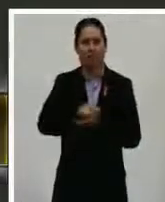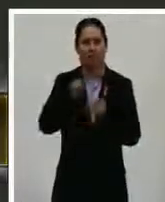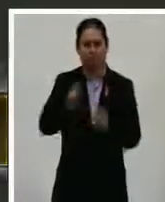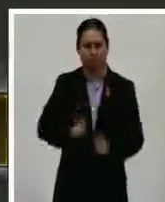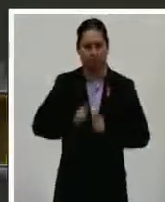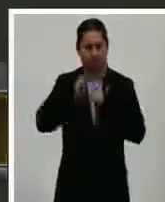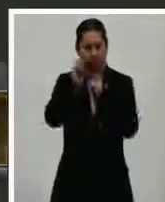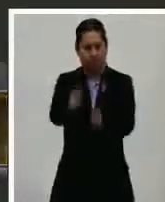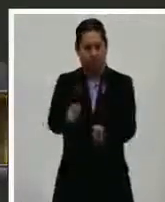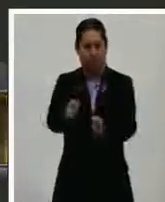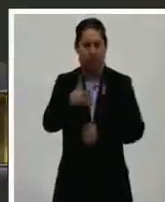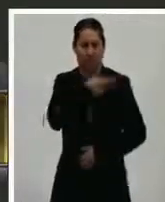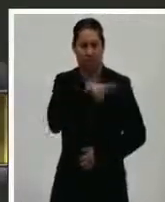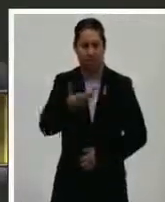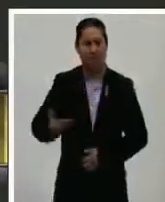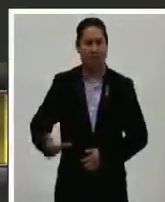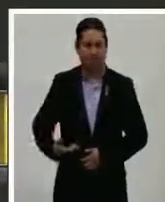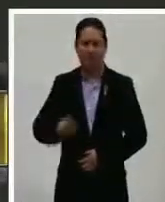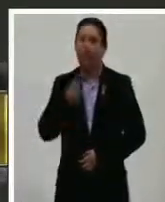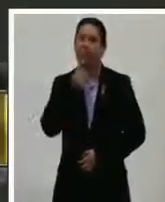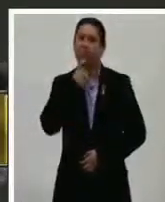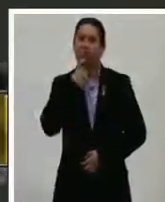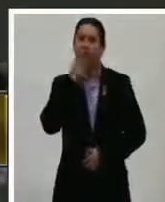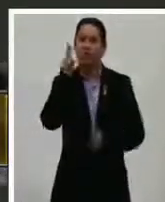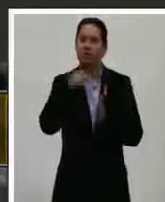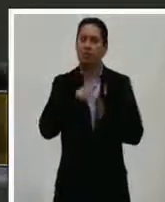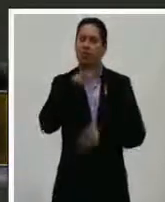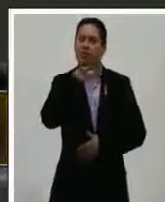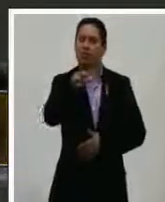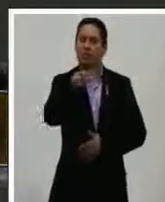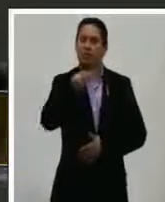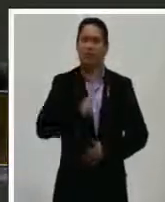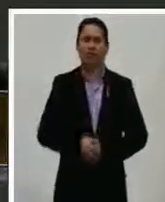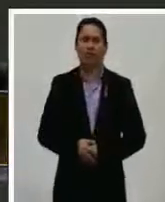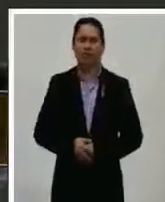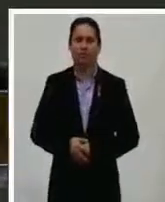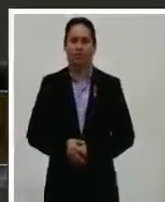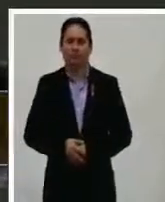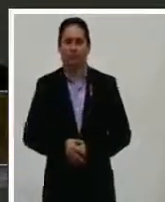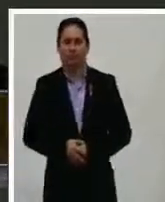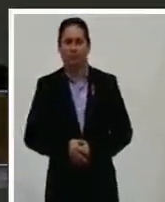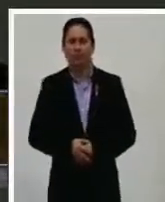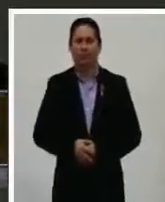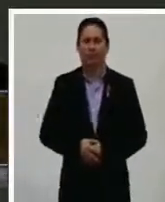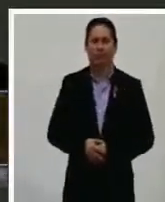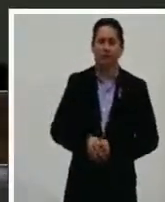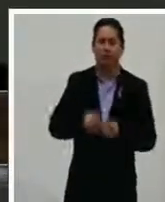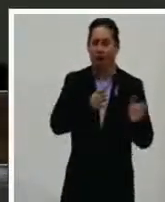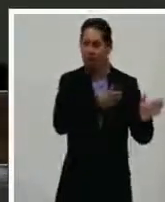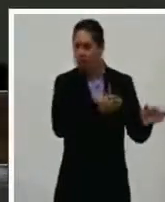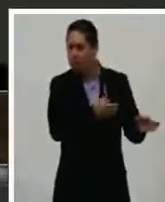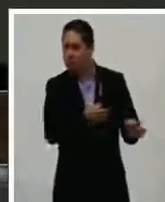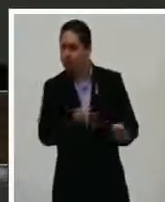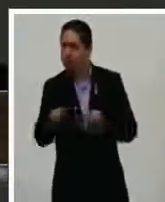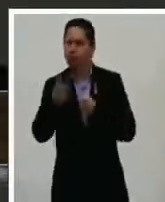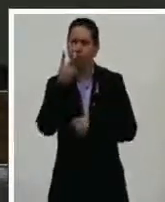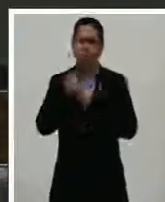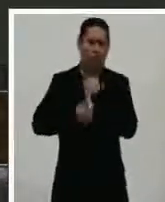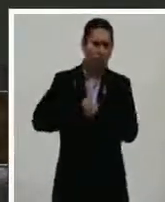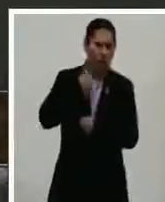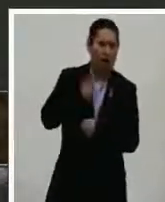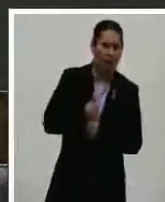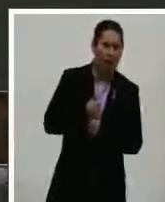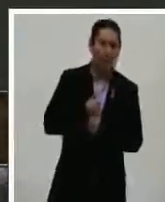presidente andrés manuel lópez obrador desde el 2018 pero que fue sometida durante casi dos años a los diversos